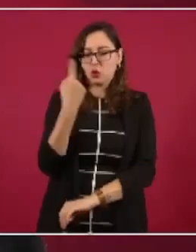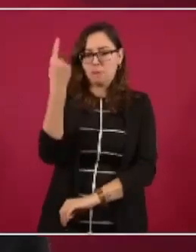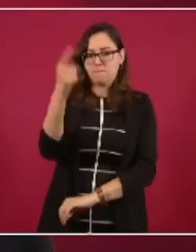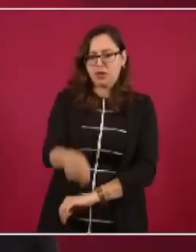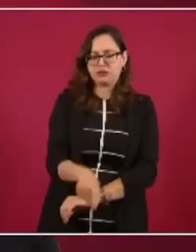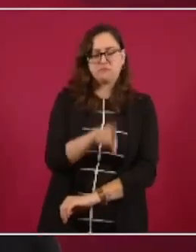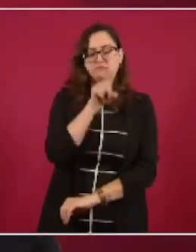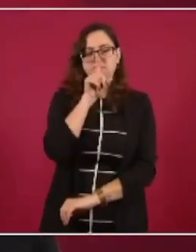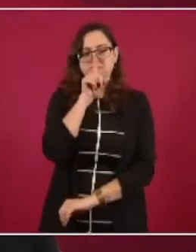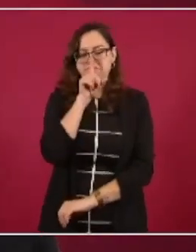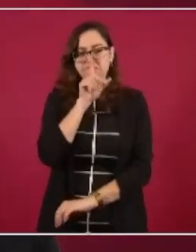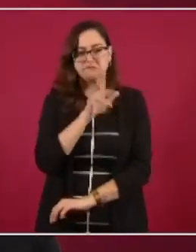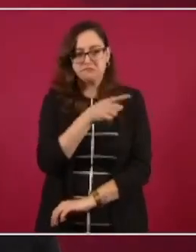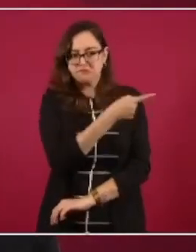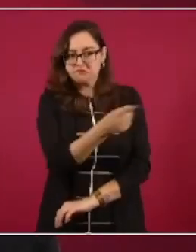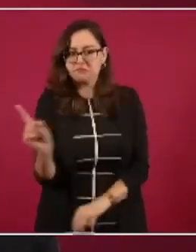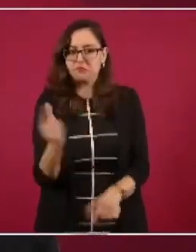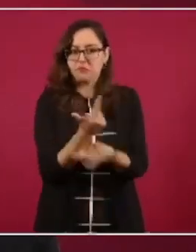había sucedido.